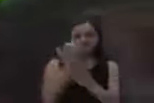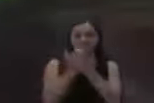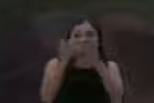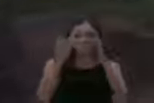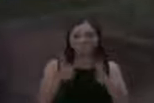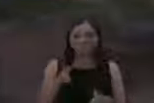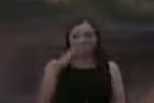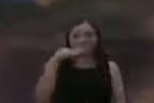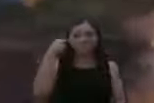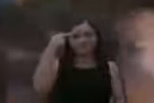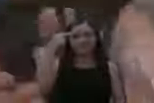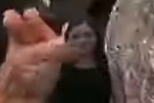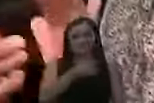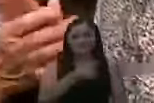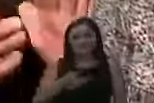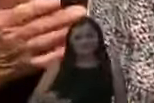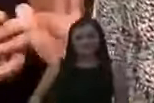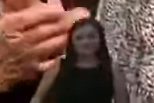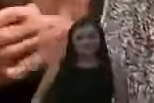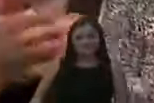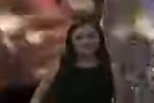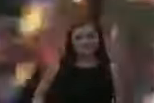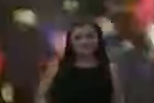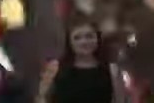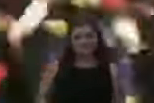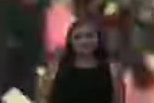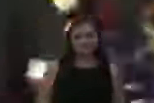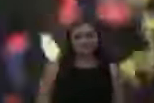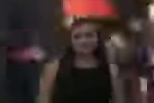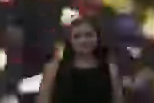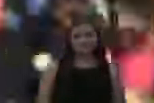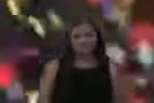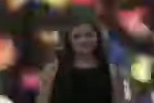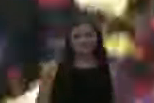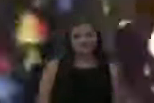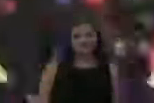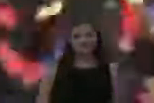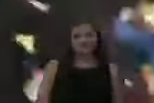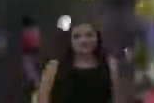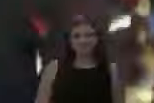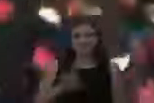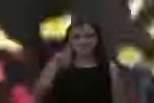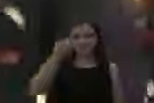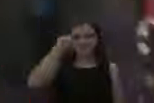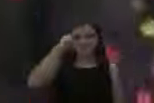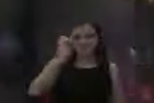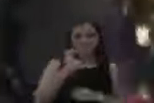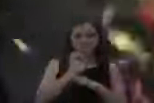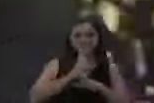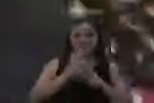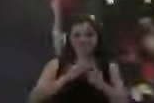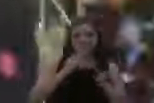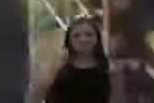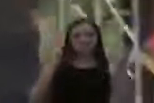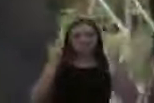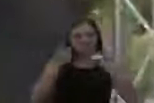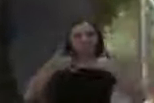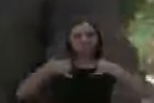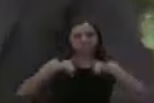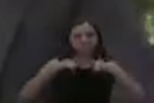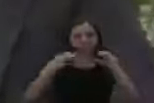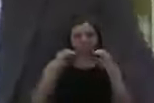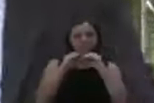Rafael Correa Delgado presidente de los Ecuatorianos recordemos que Ecuador cambió y seguir